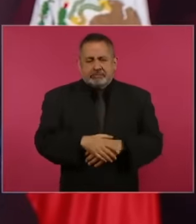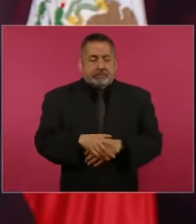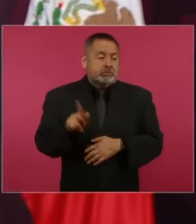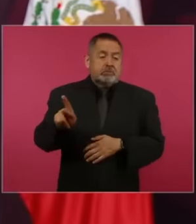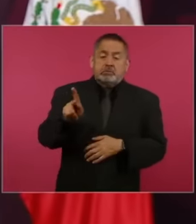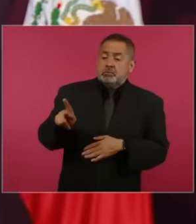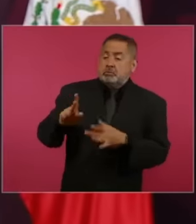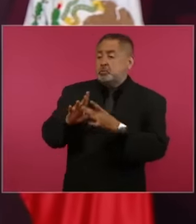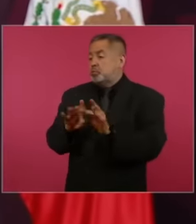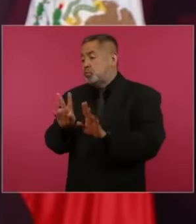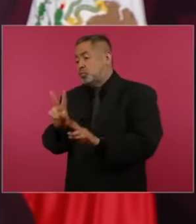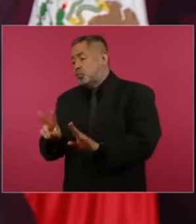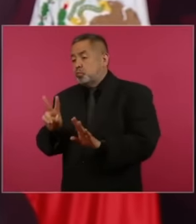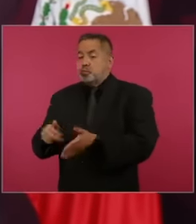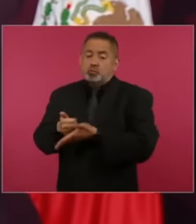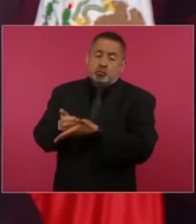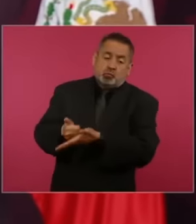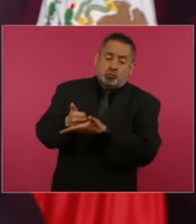disfrazados,